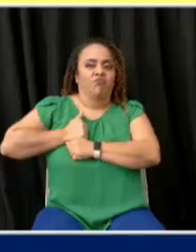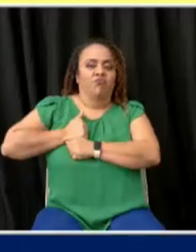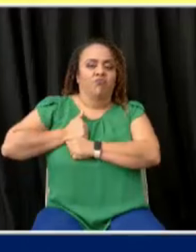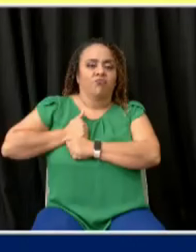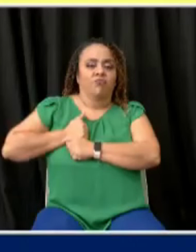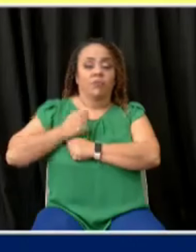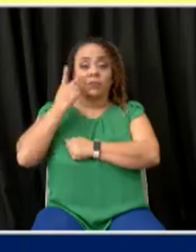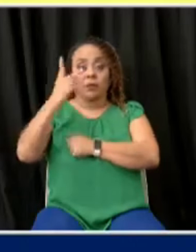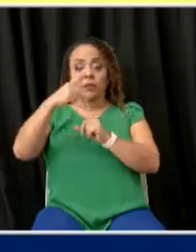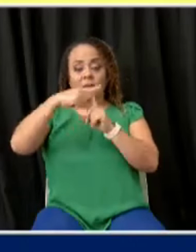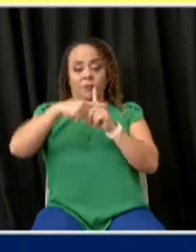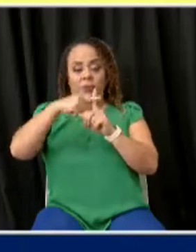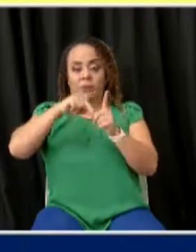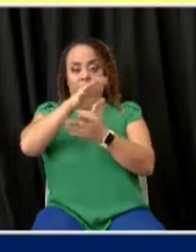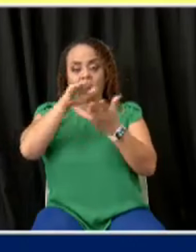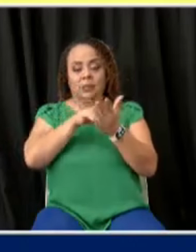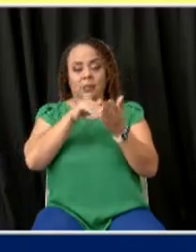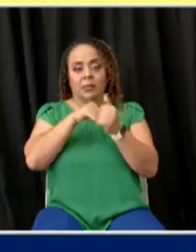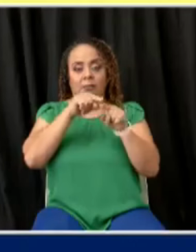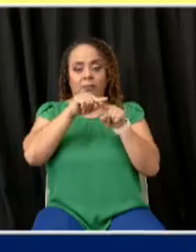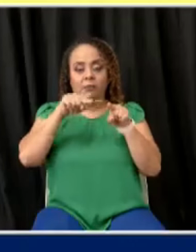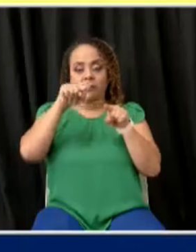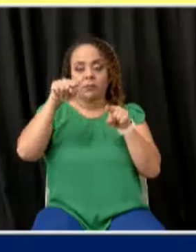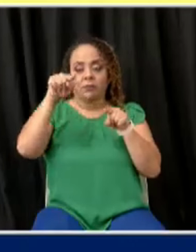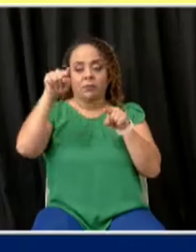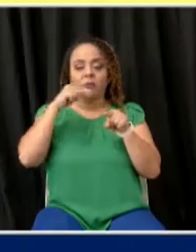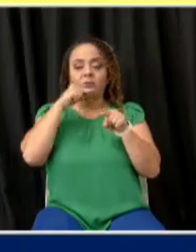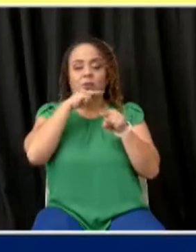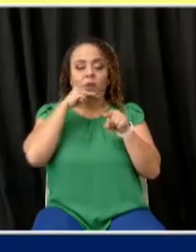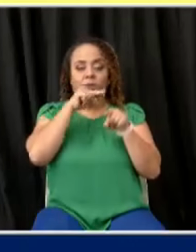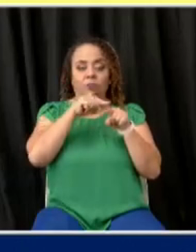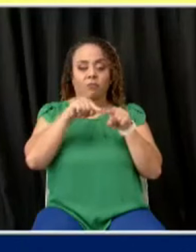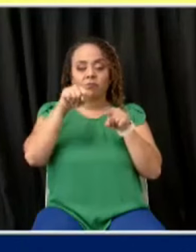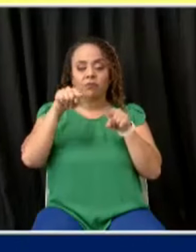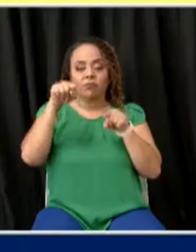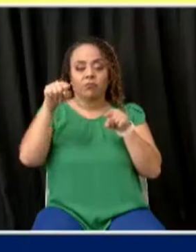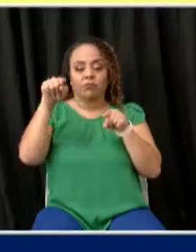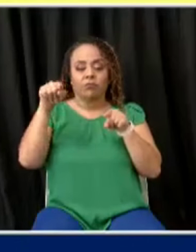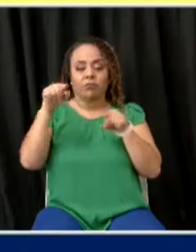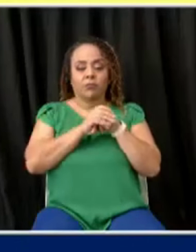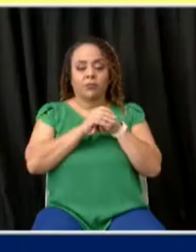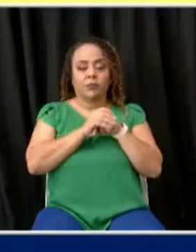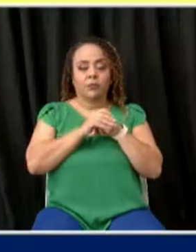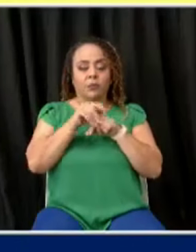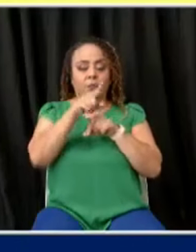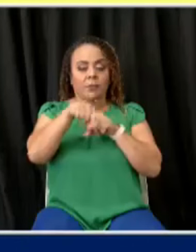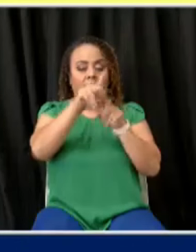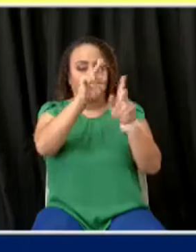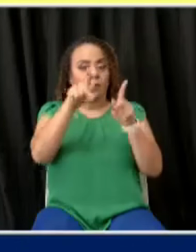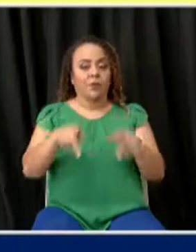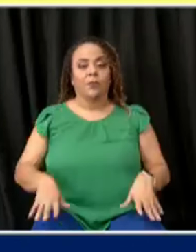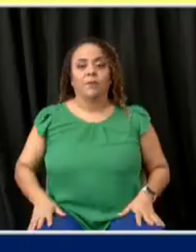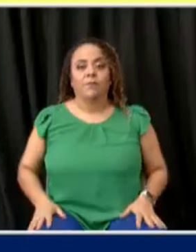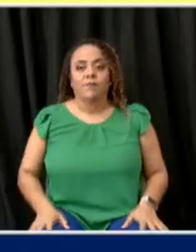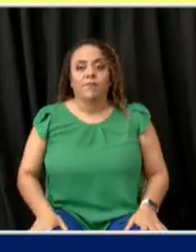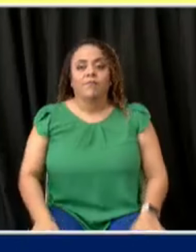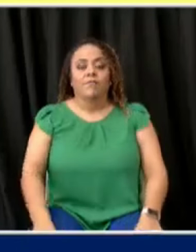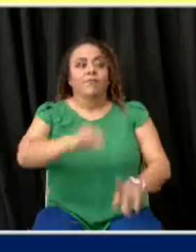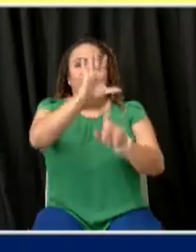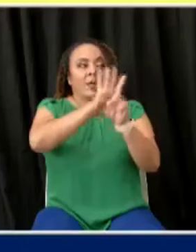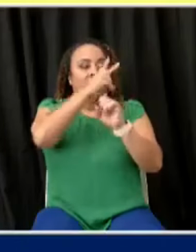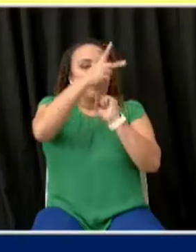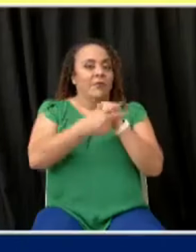la temperatura central, que es la gráfica de color rojo, la temperatura central, donde esa persona, cada tiro se